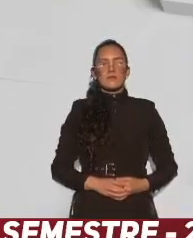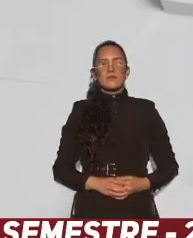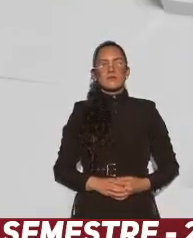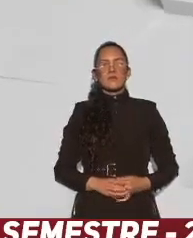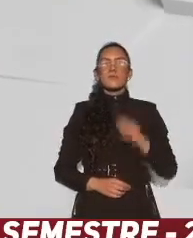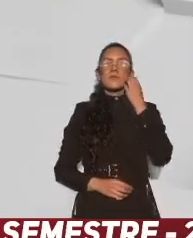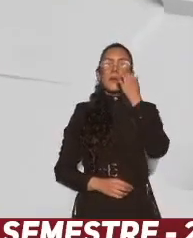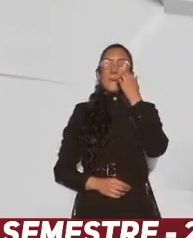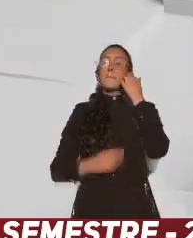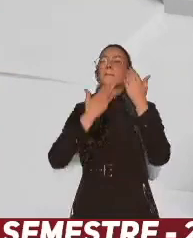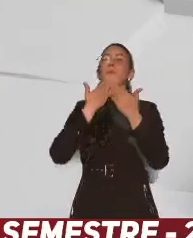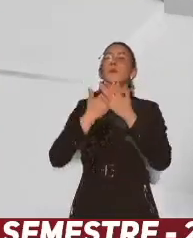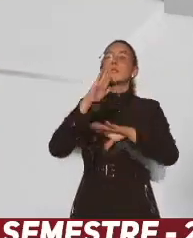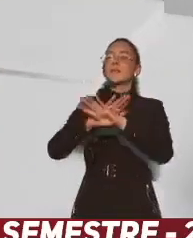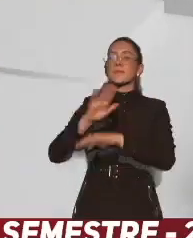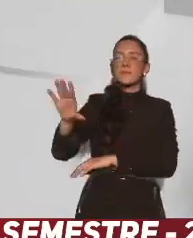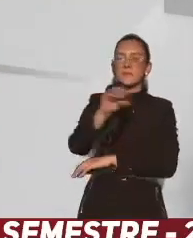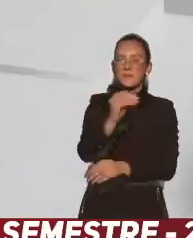Muy buenas tardes para todos.